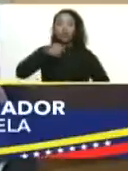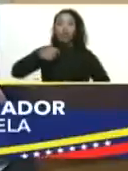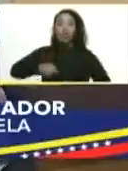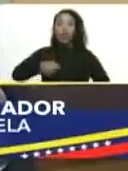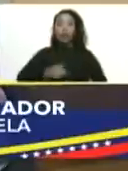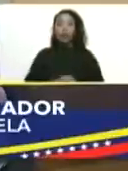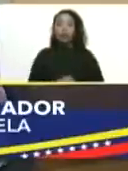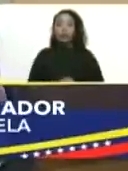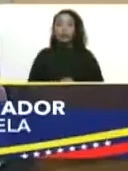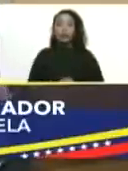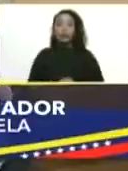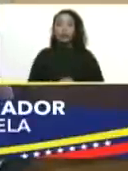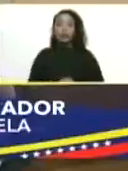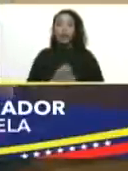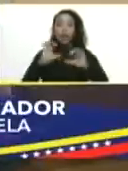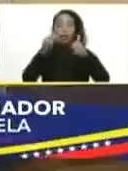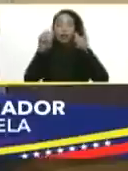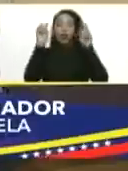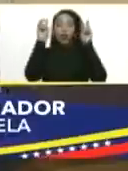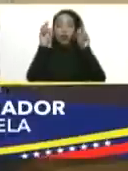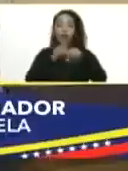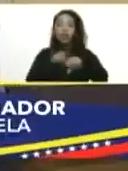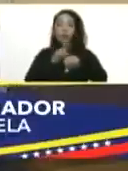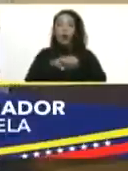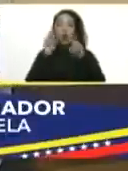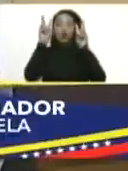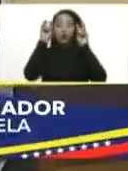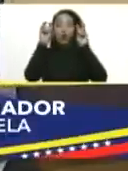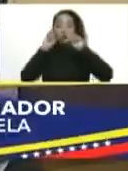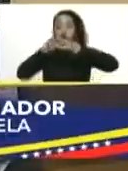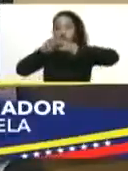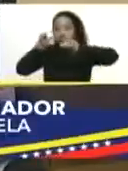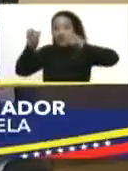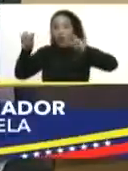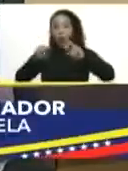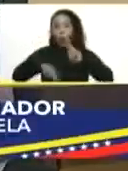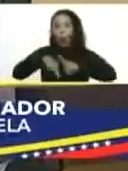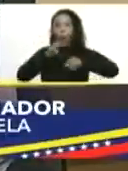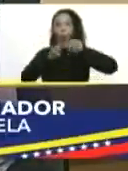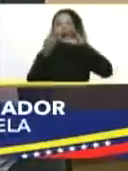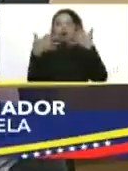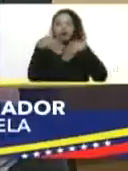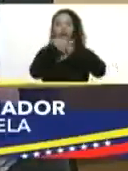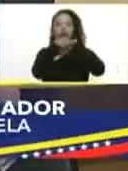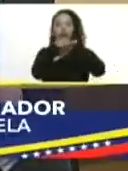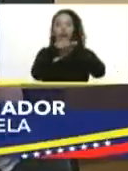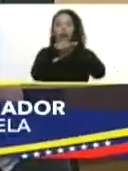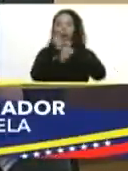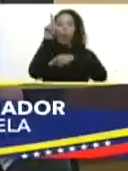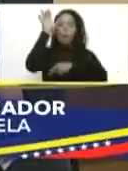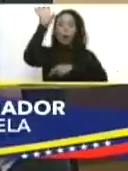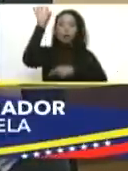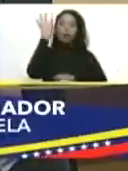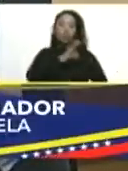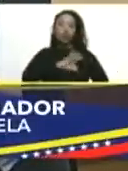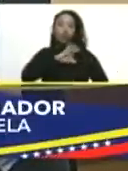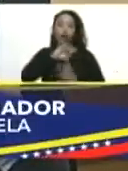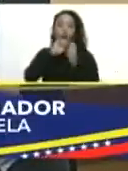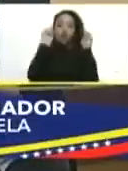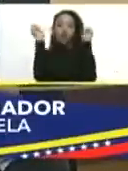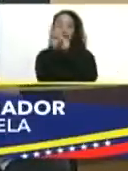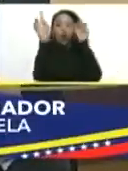iniciando la nueva era y la nueva expedición en la construcción integral de un país socialista